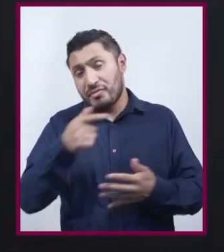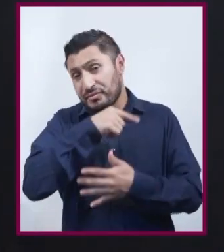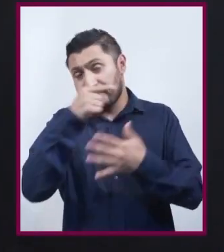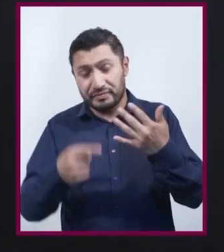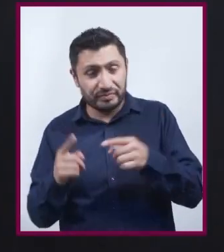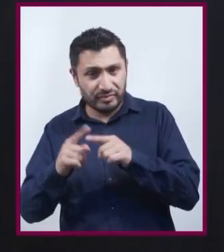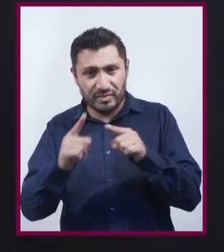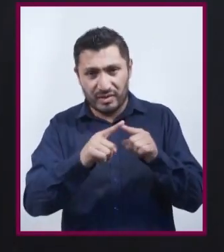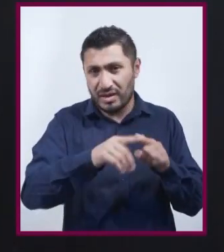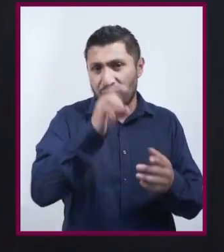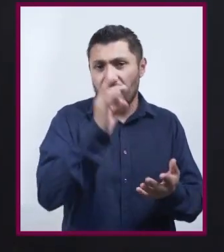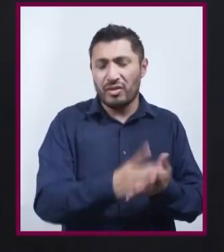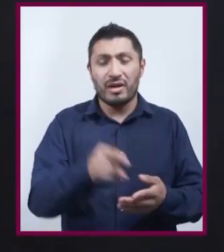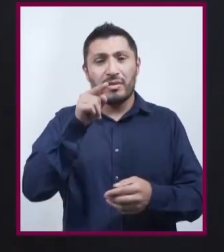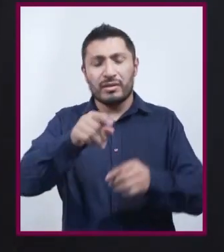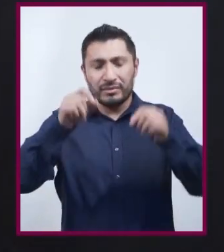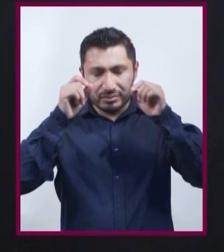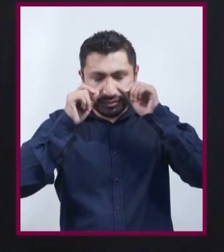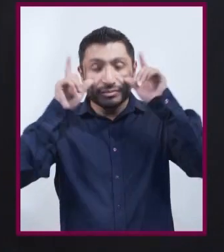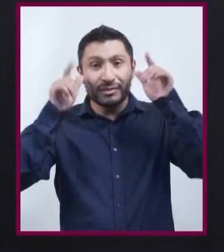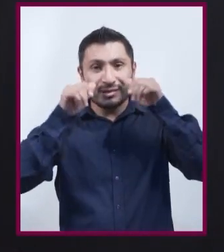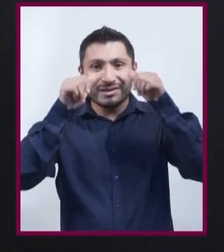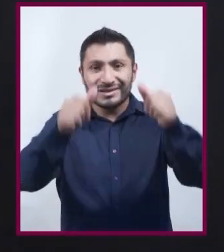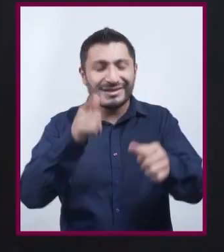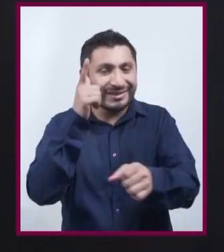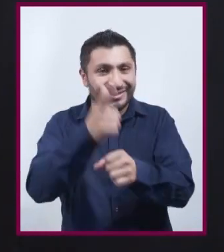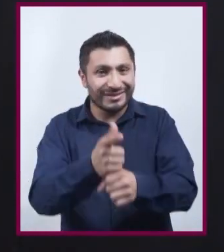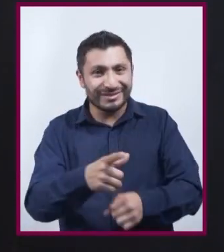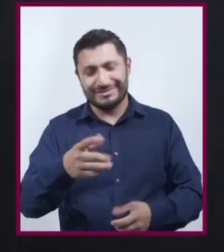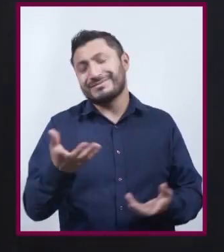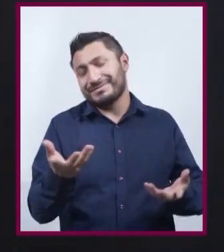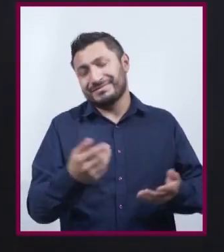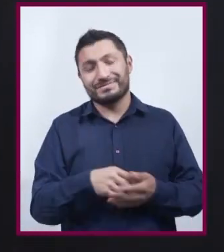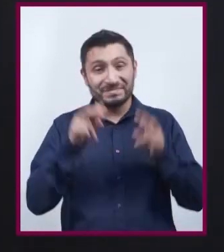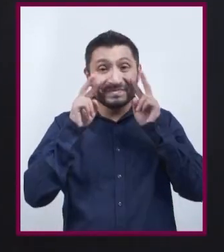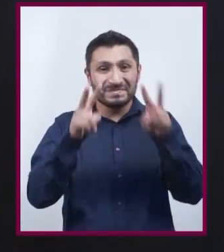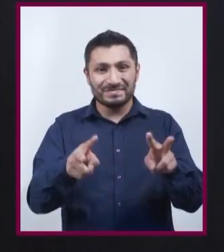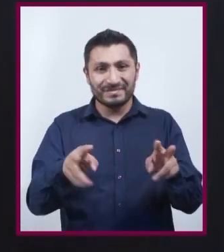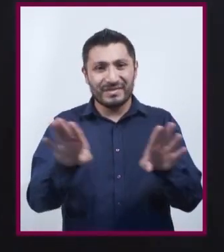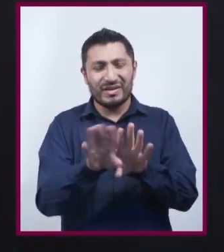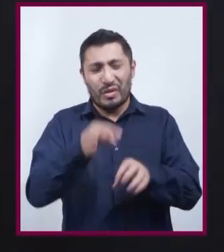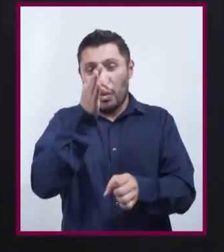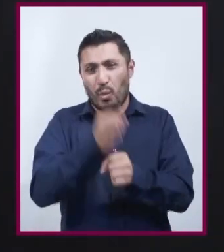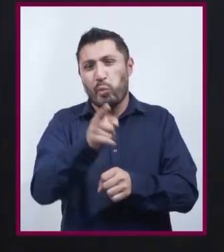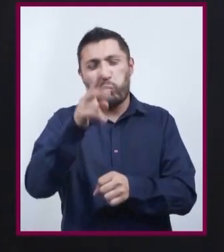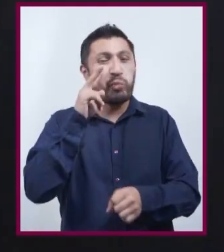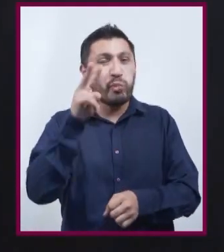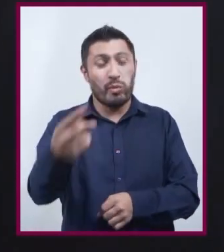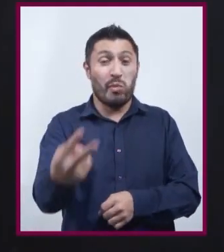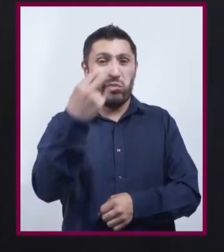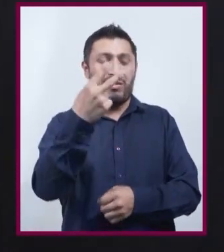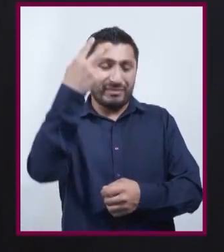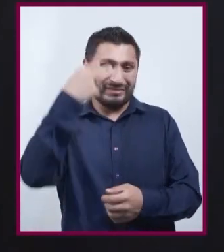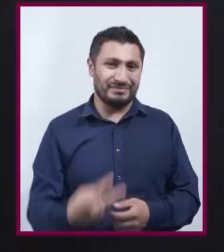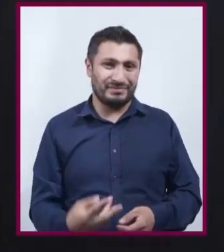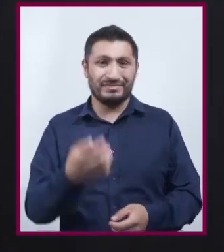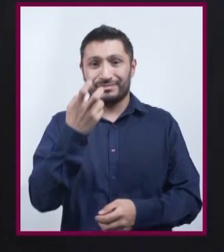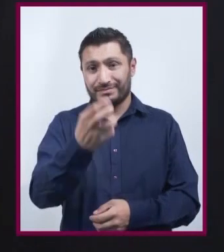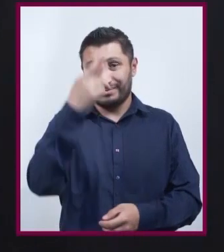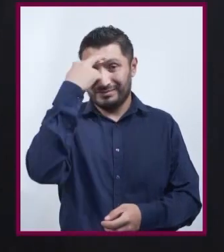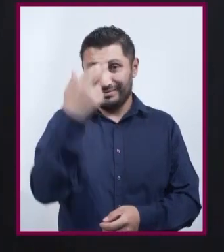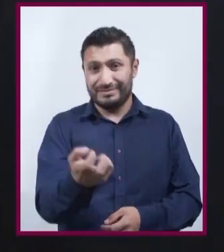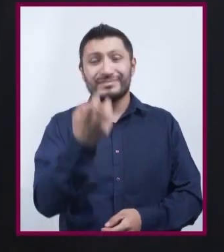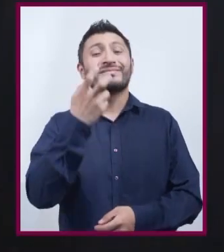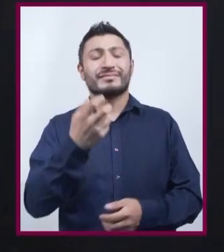percibir imágenes, formas, figuras, solo falta con abrir los ojos y ya. Estamos viendo, justo como lo haces